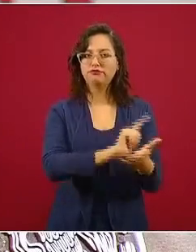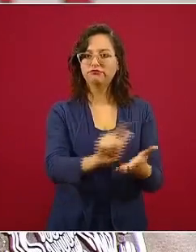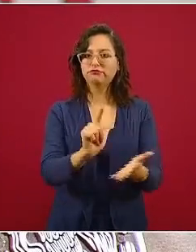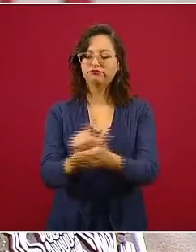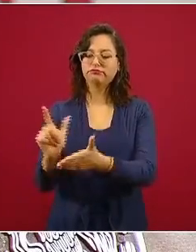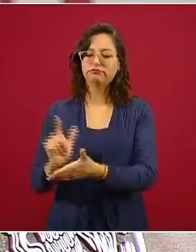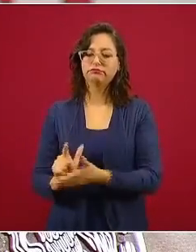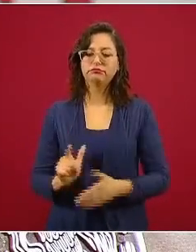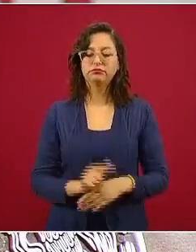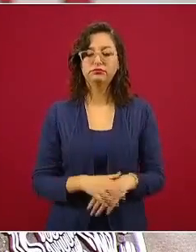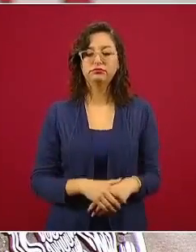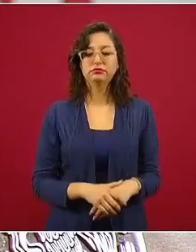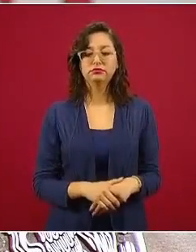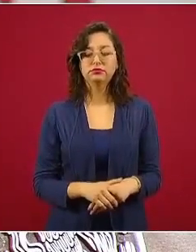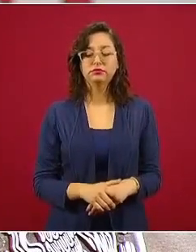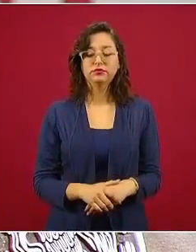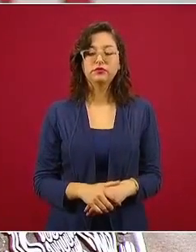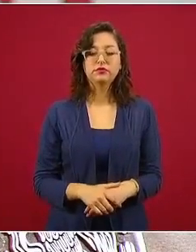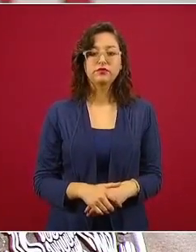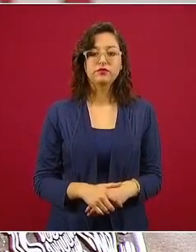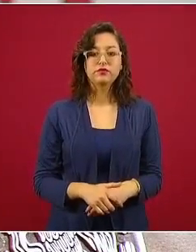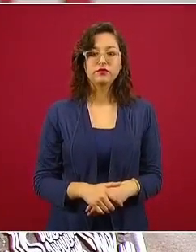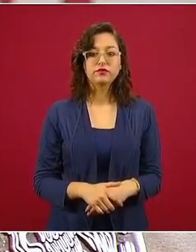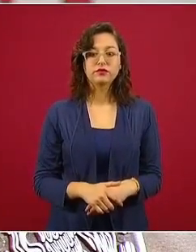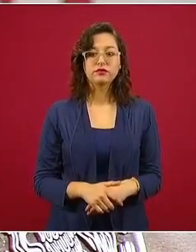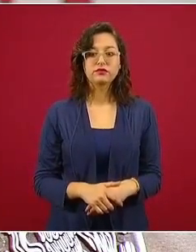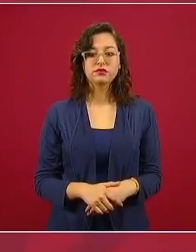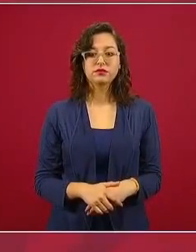Lo otro importantísimo